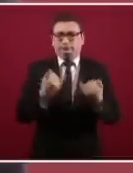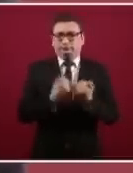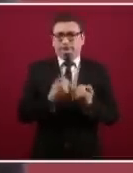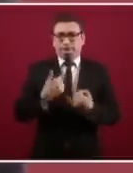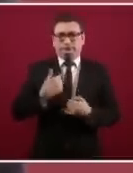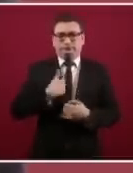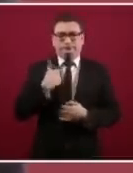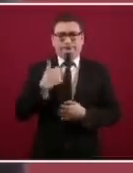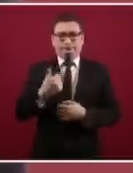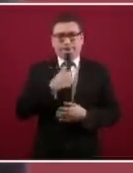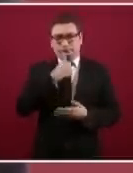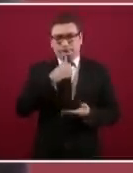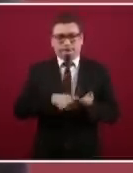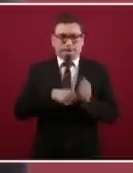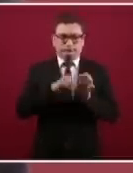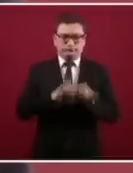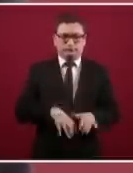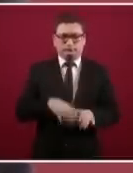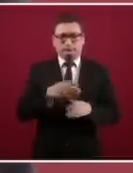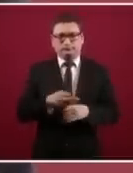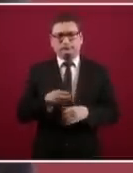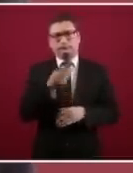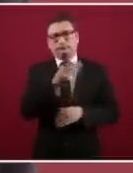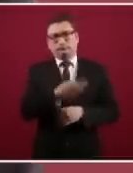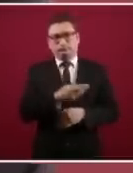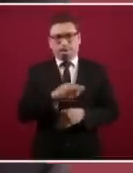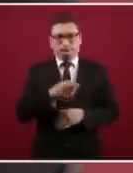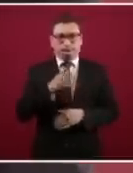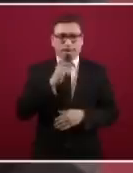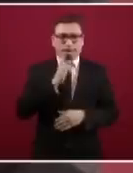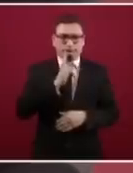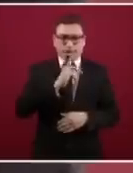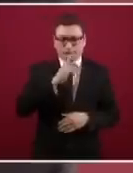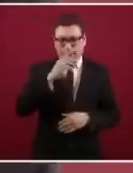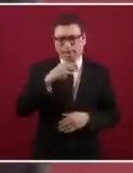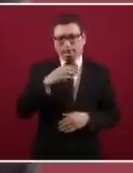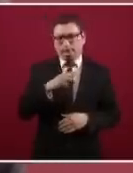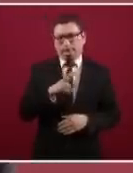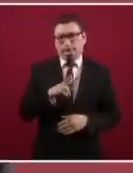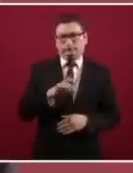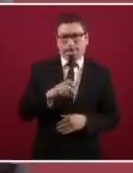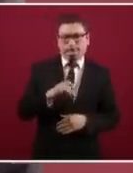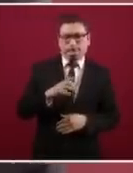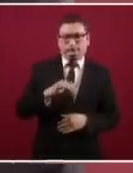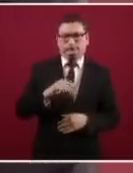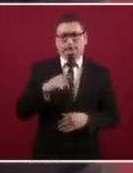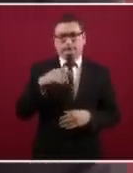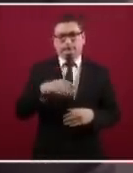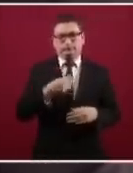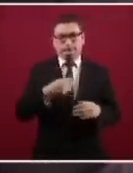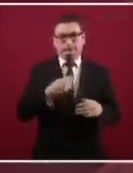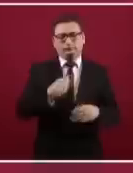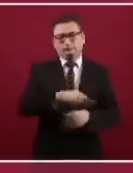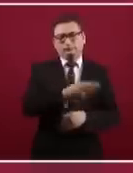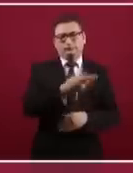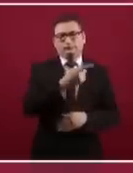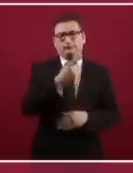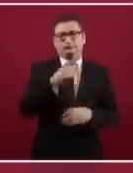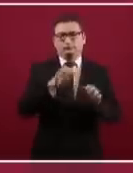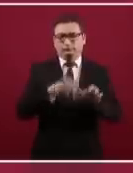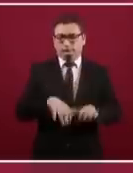aproveché para enviarle una carta a la señora Pelosi explicando de